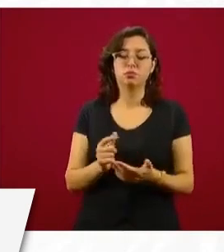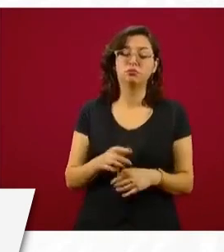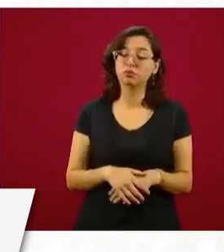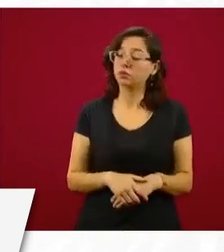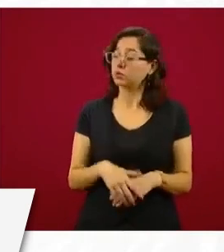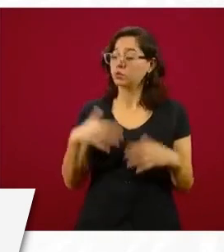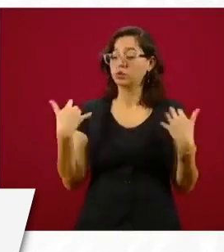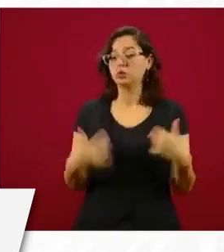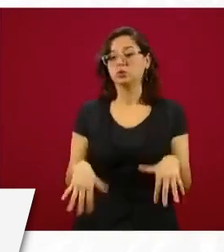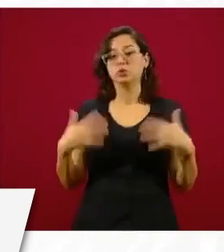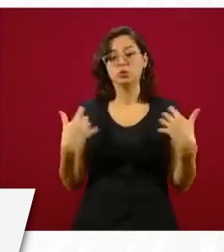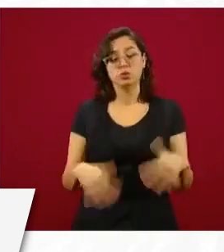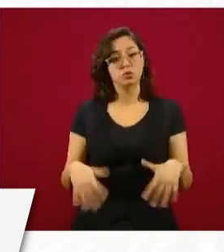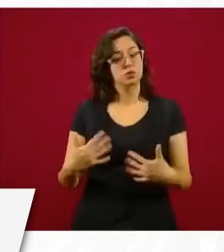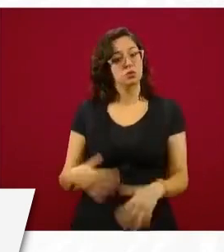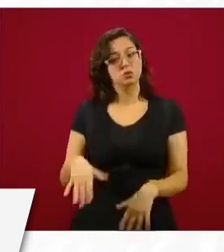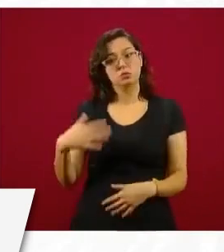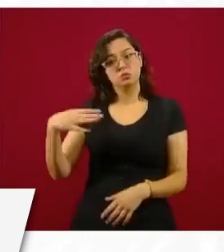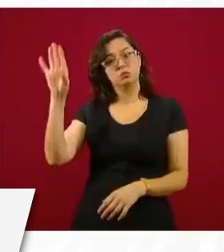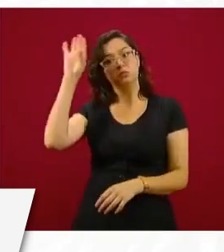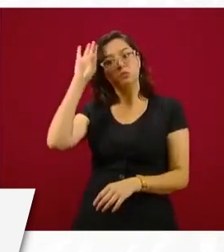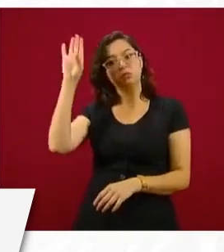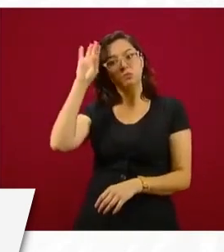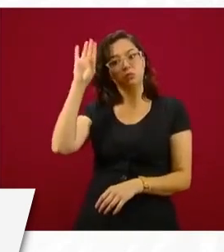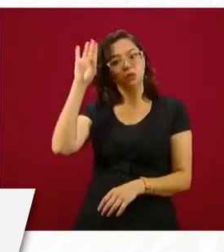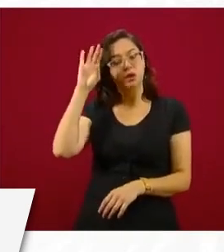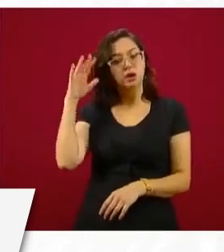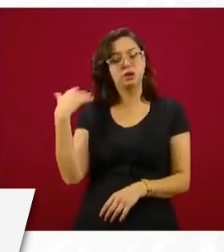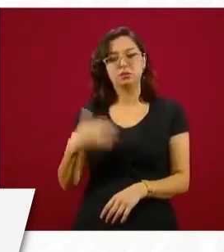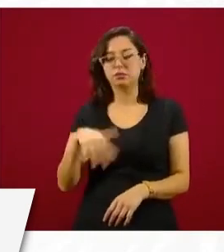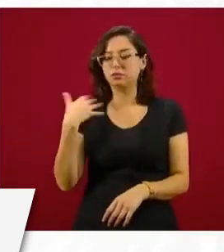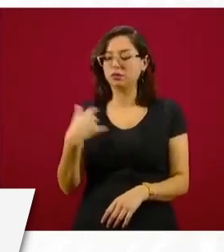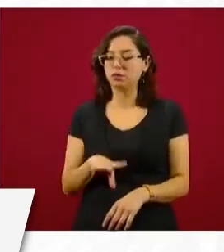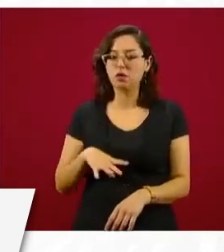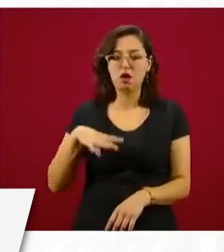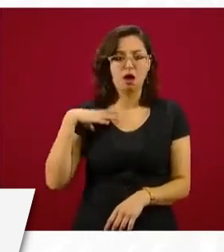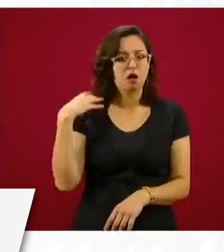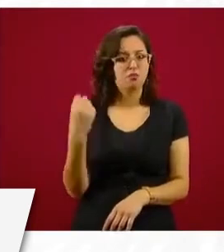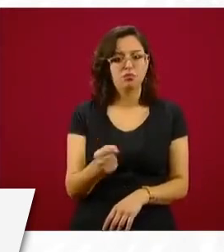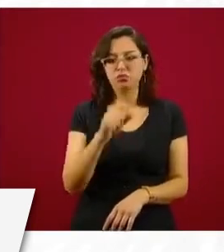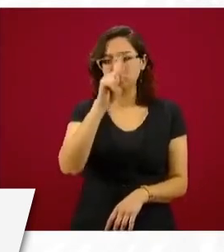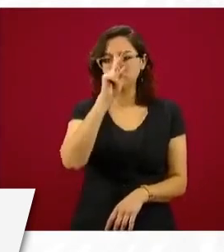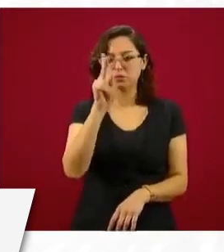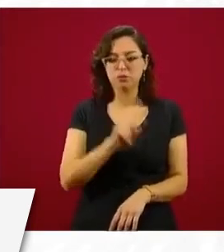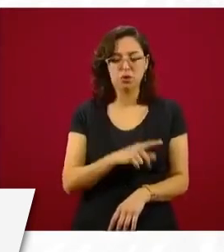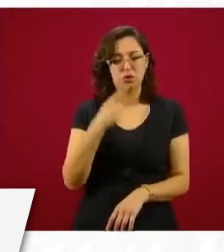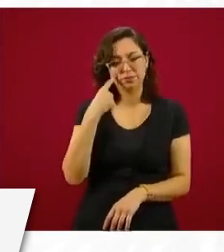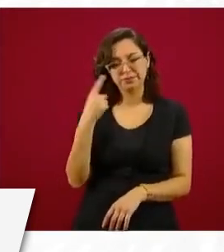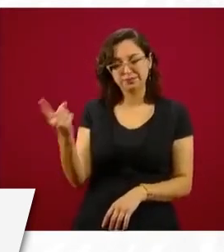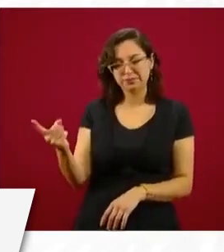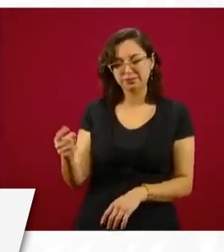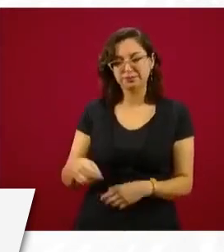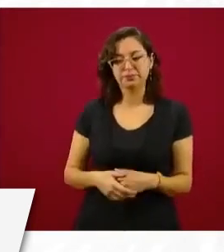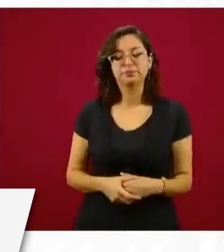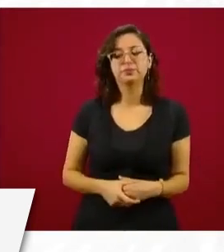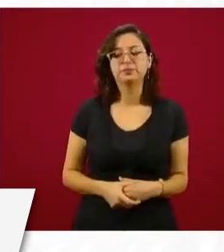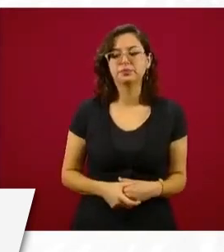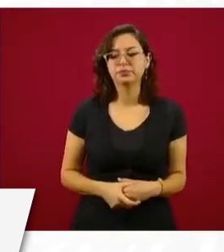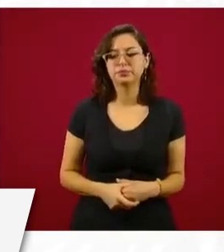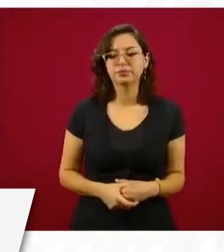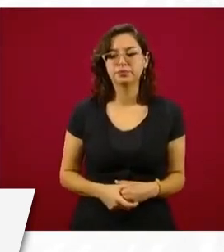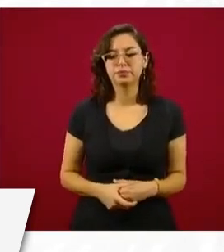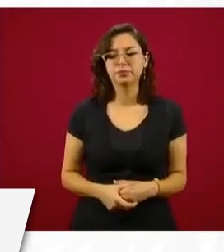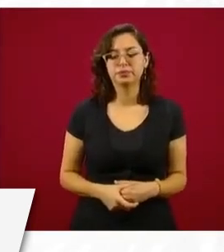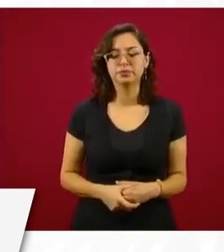sí son unos angelitos mandados con esa cantidad de dinero en el margen. Combustibles BP,